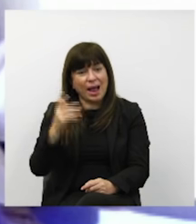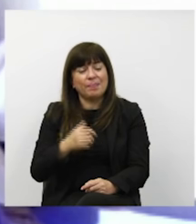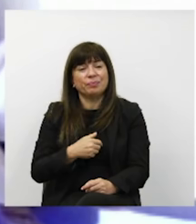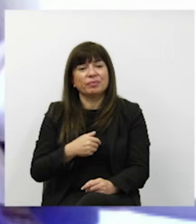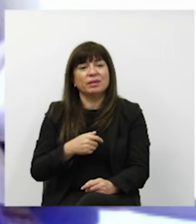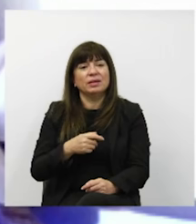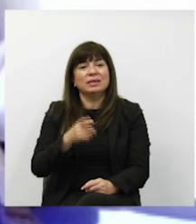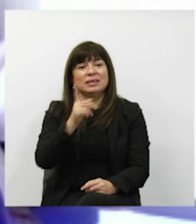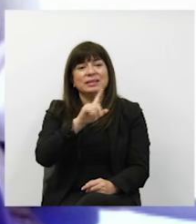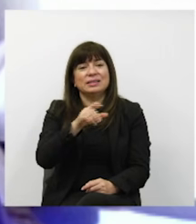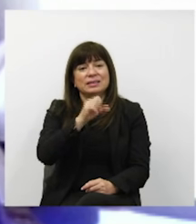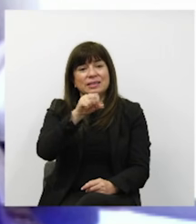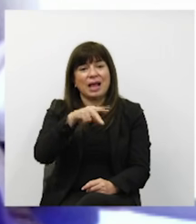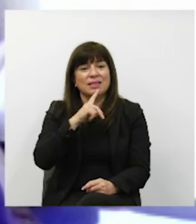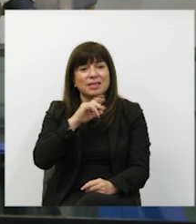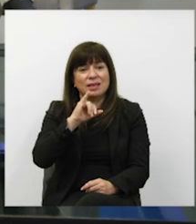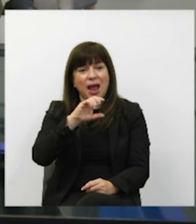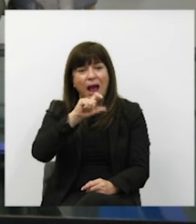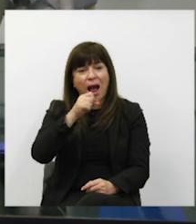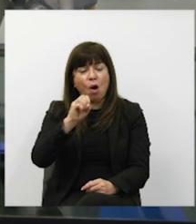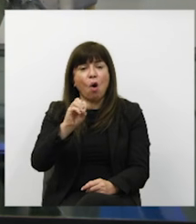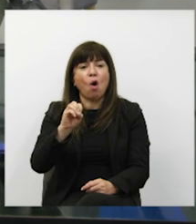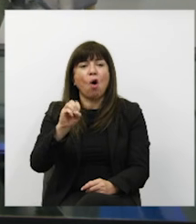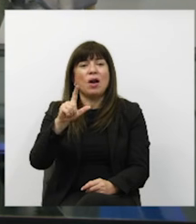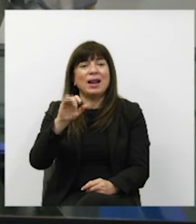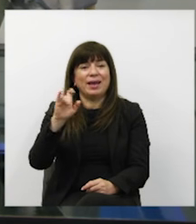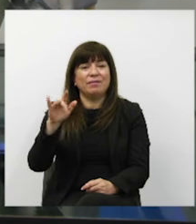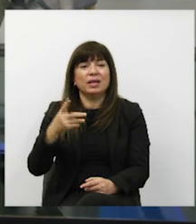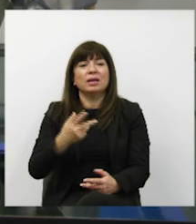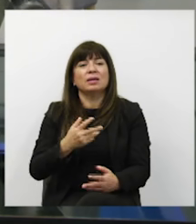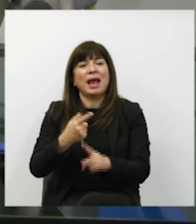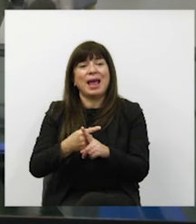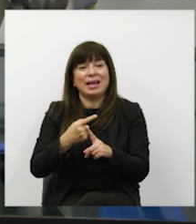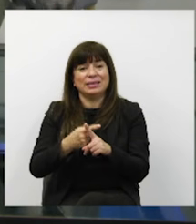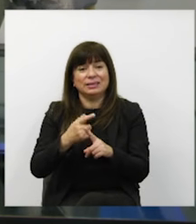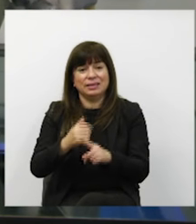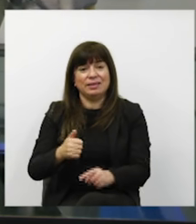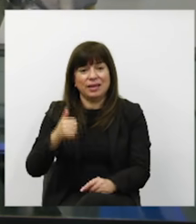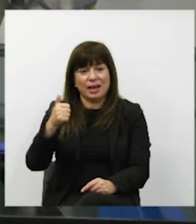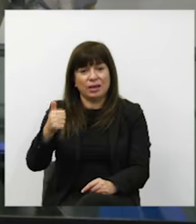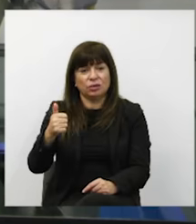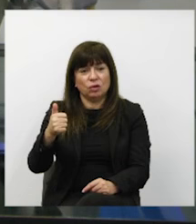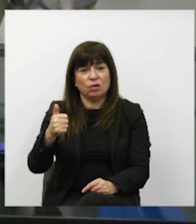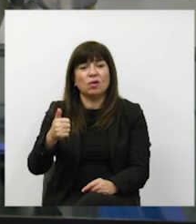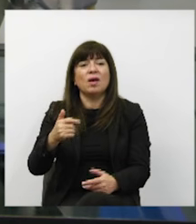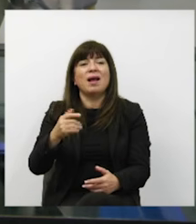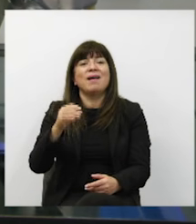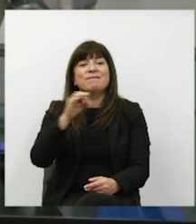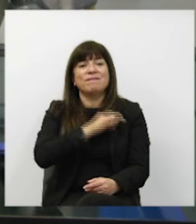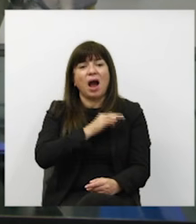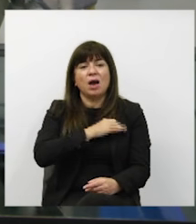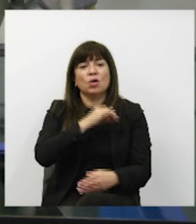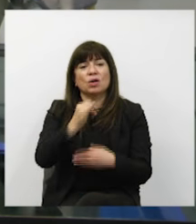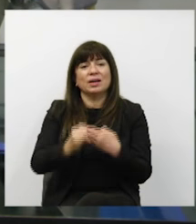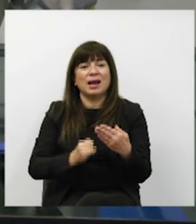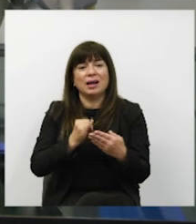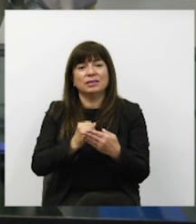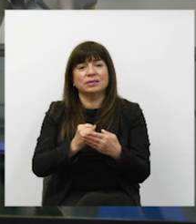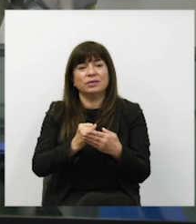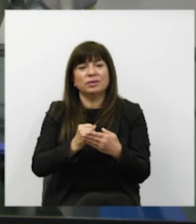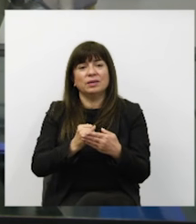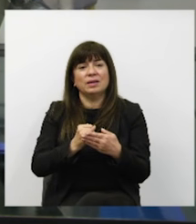ex director de investigación en el Banco Interamericano de Desarrollo mexicano, en que ha planteado que